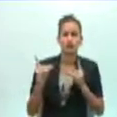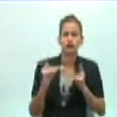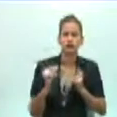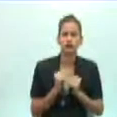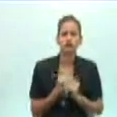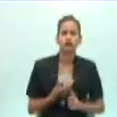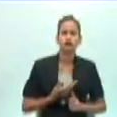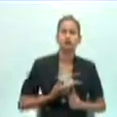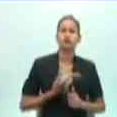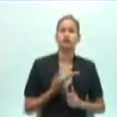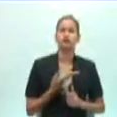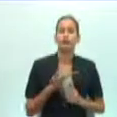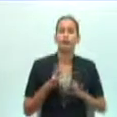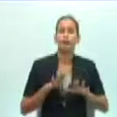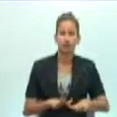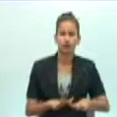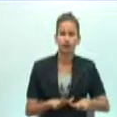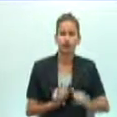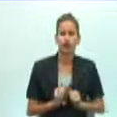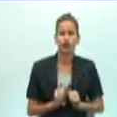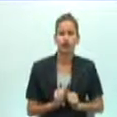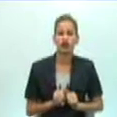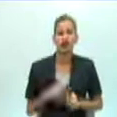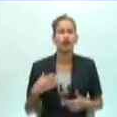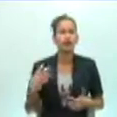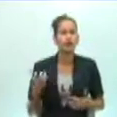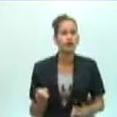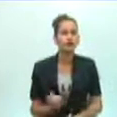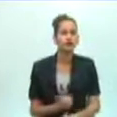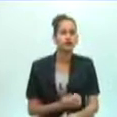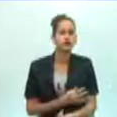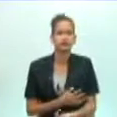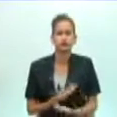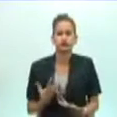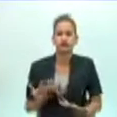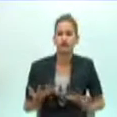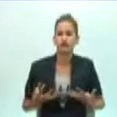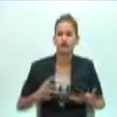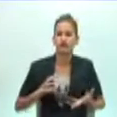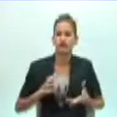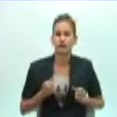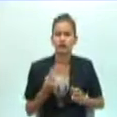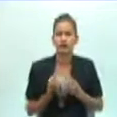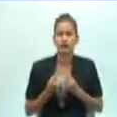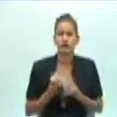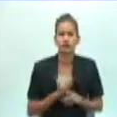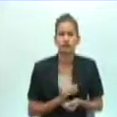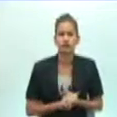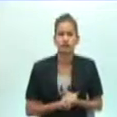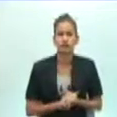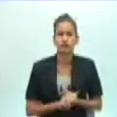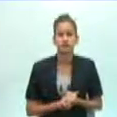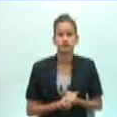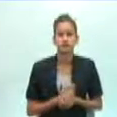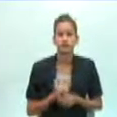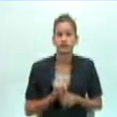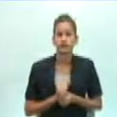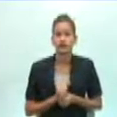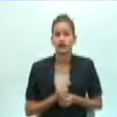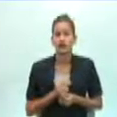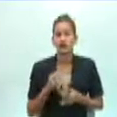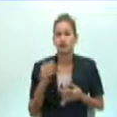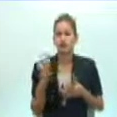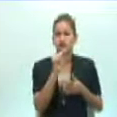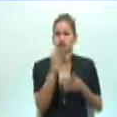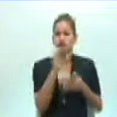entonación, las pausas o el estado de ánimo de cada hablante. El guión es un signo de obligatorio uso. Se coloca